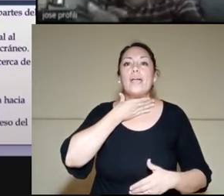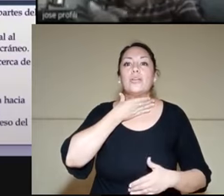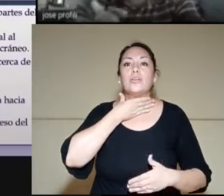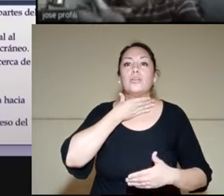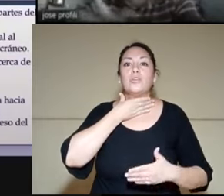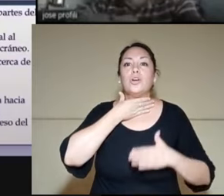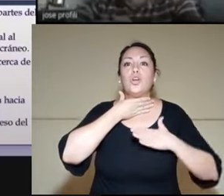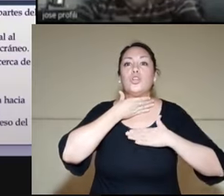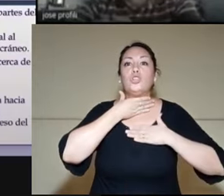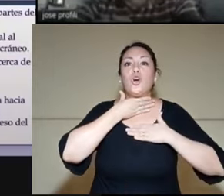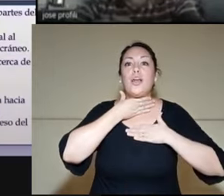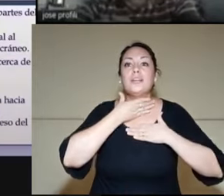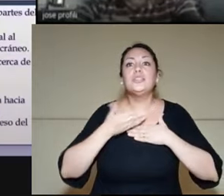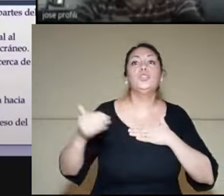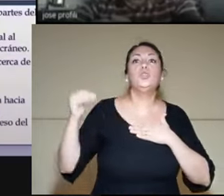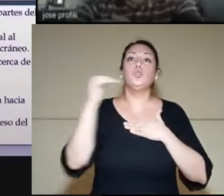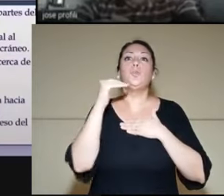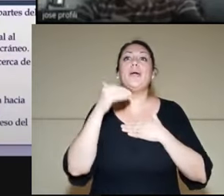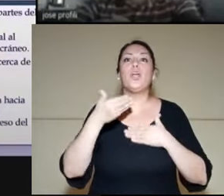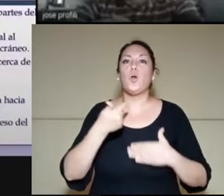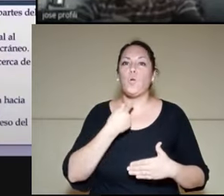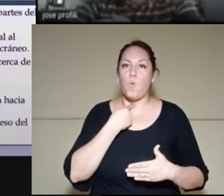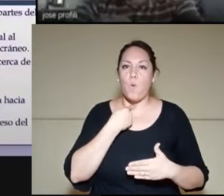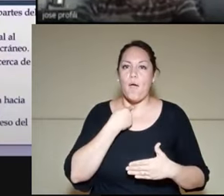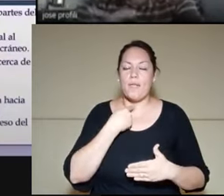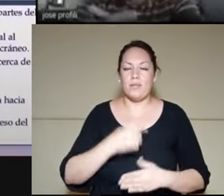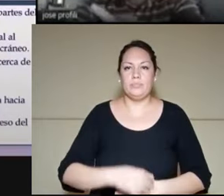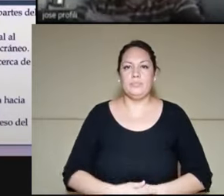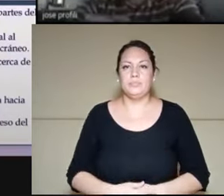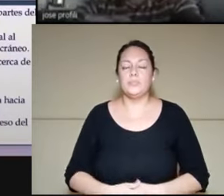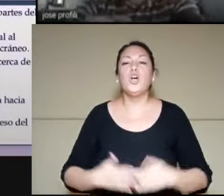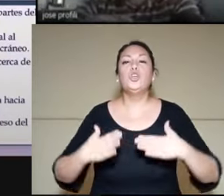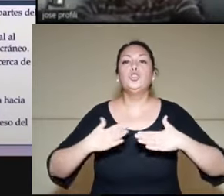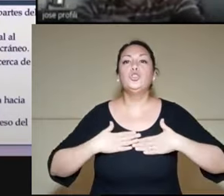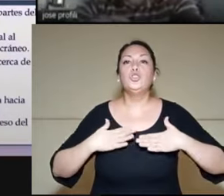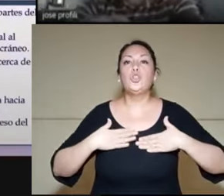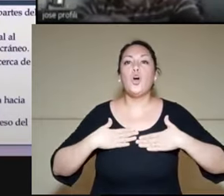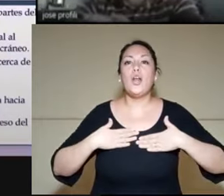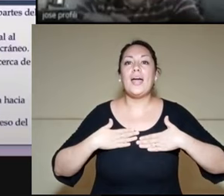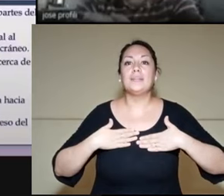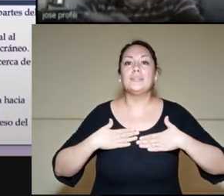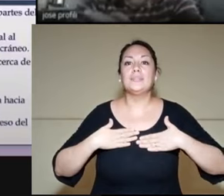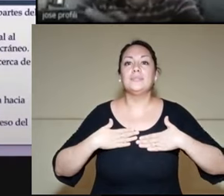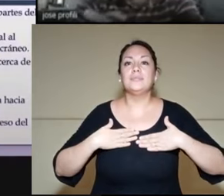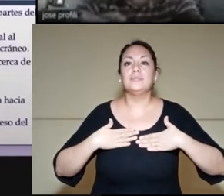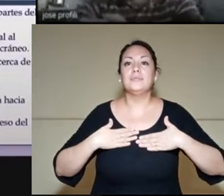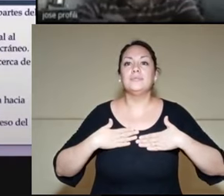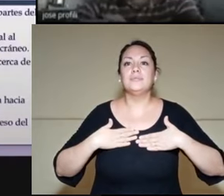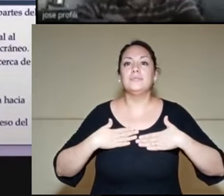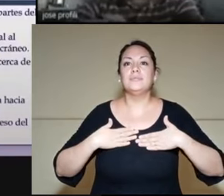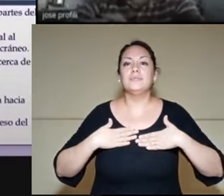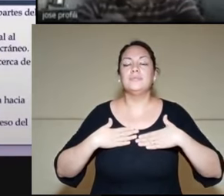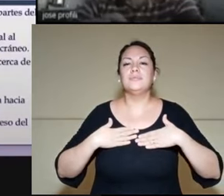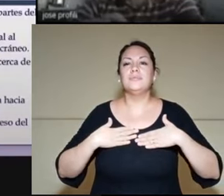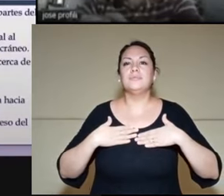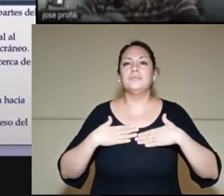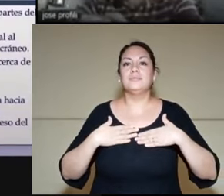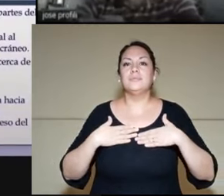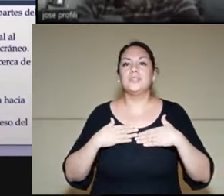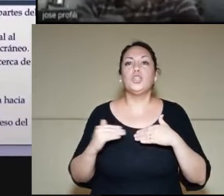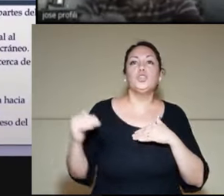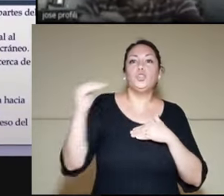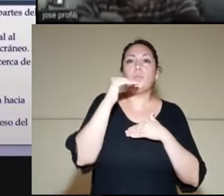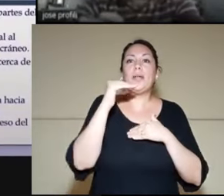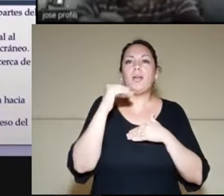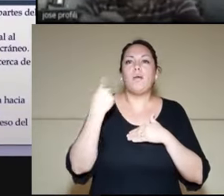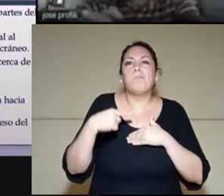cuello es superior al tórax. Pero el tórax, como todo esto es relativo, el tórax es superior al abdomen. Y el